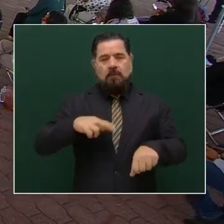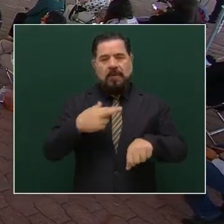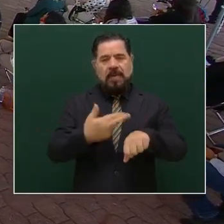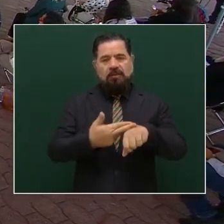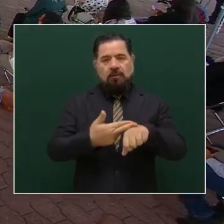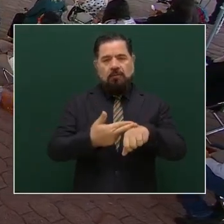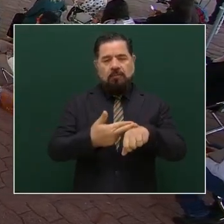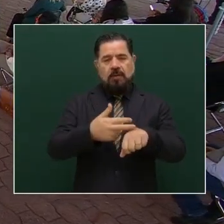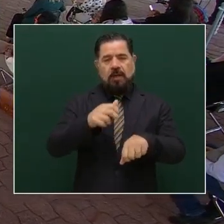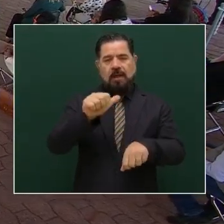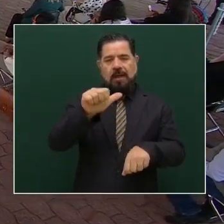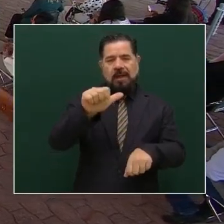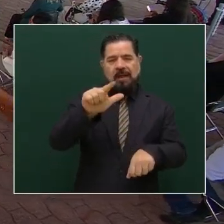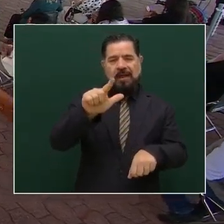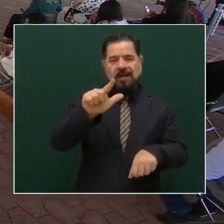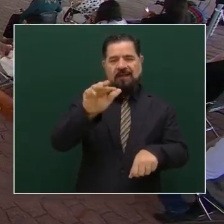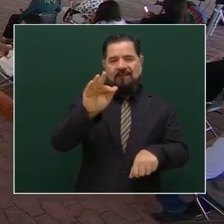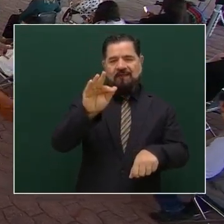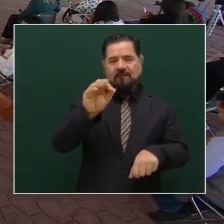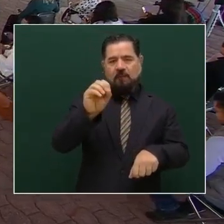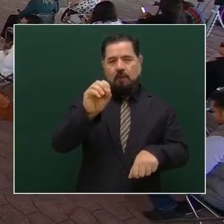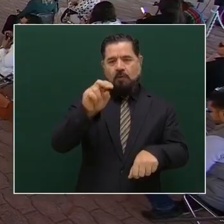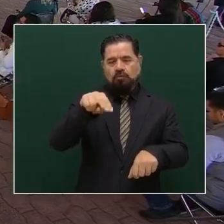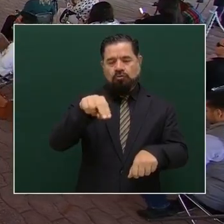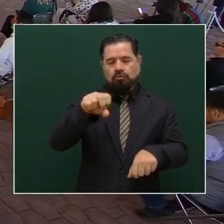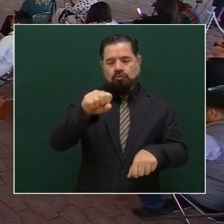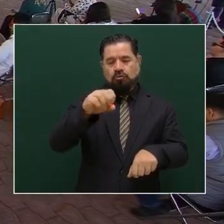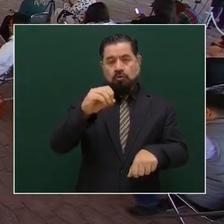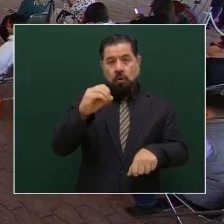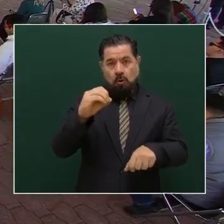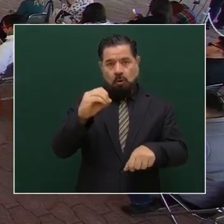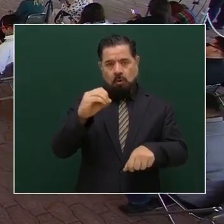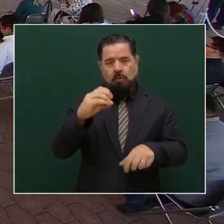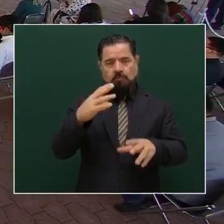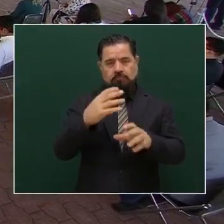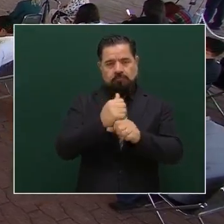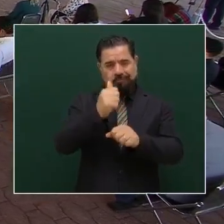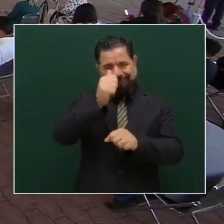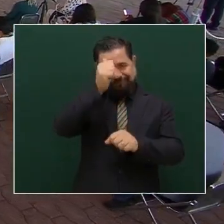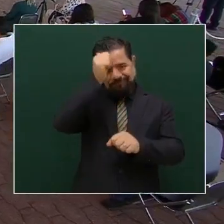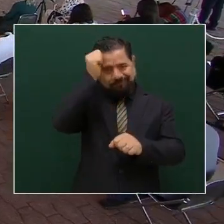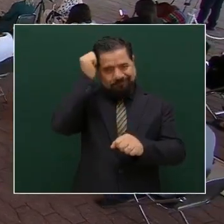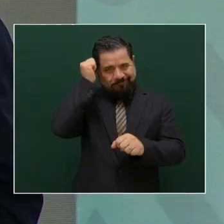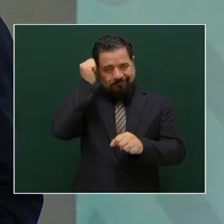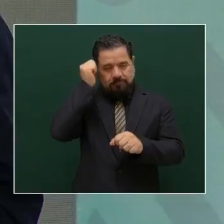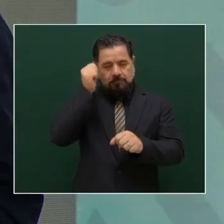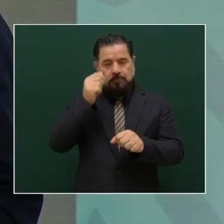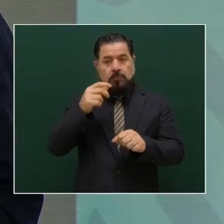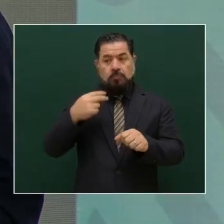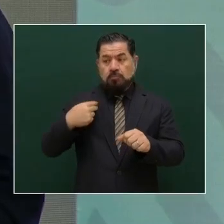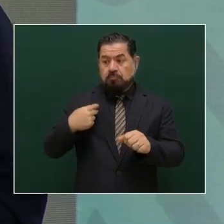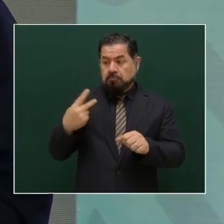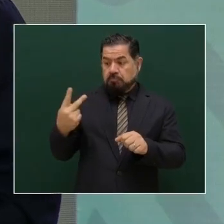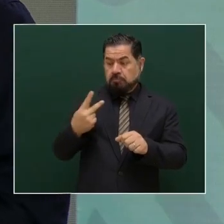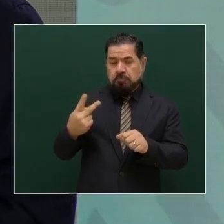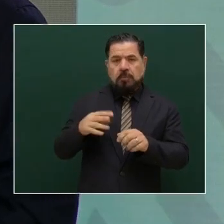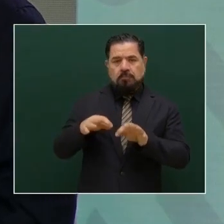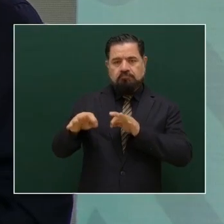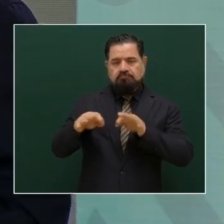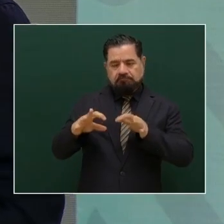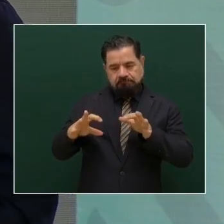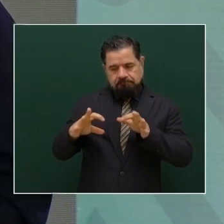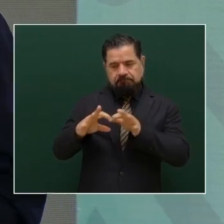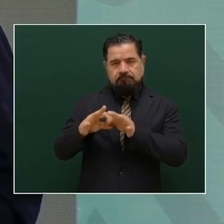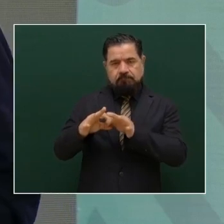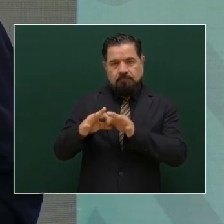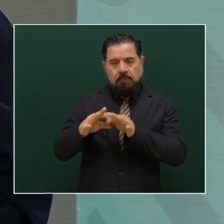buen gobernador. Estamos trabajando de manera coordinada. No podríamos avanzar